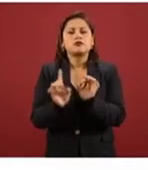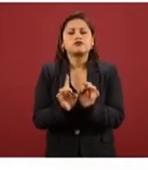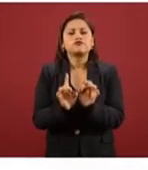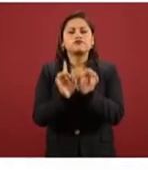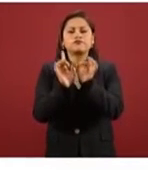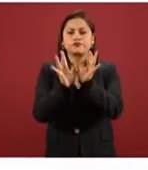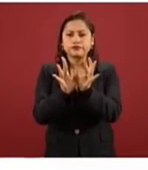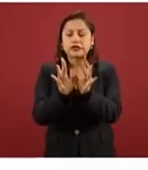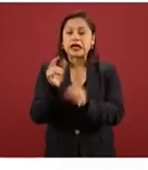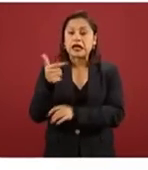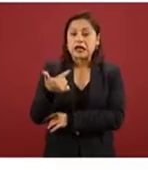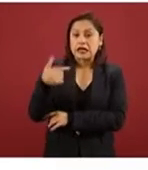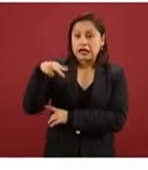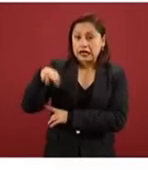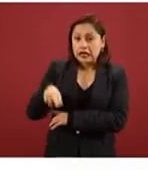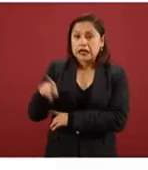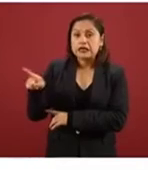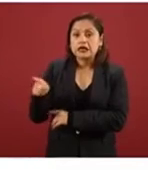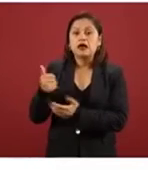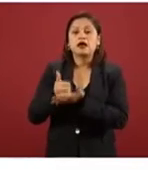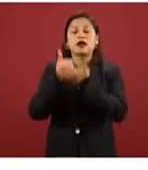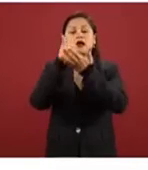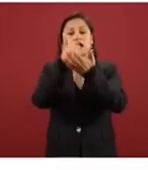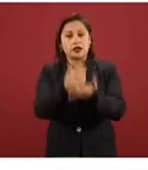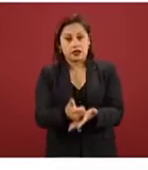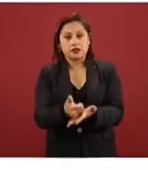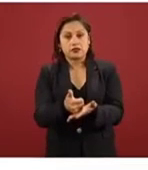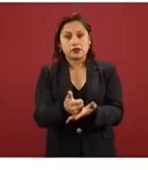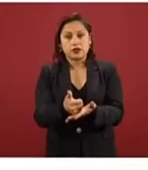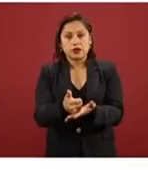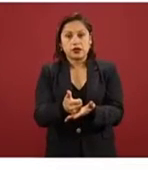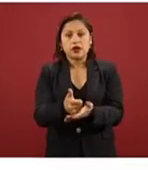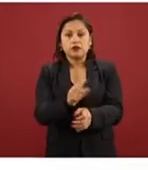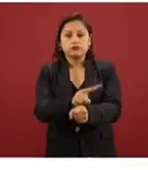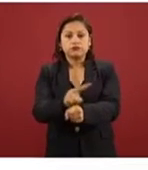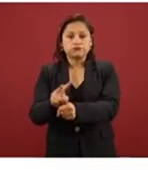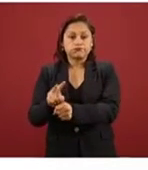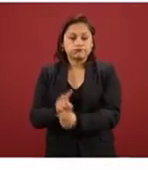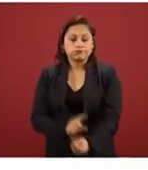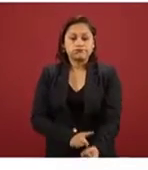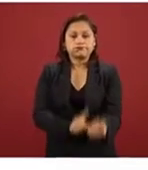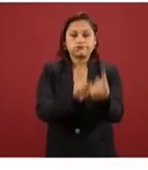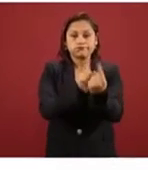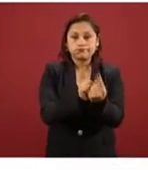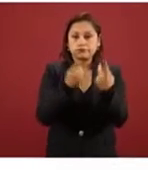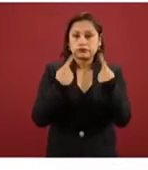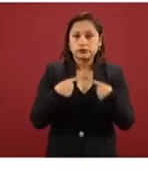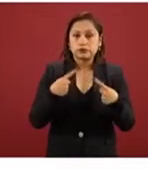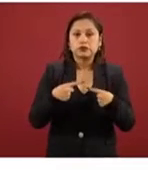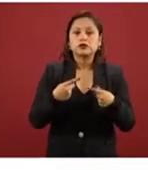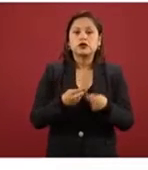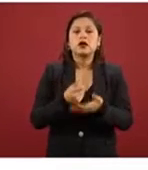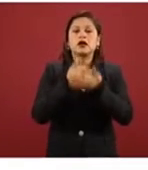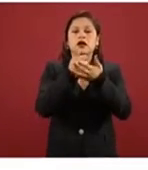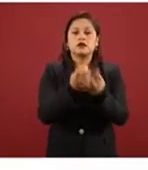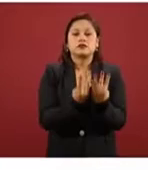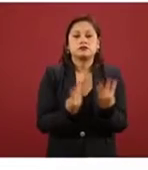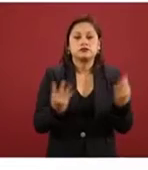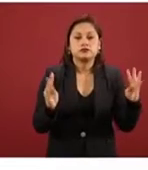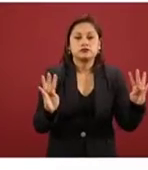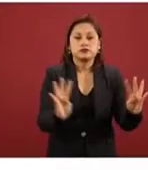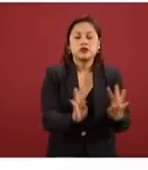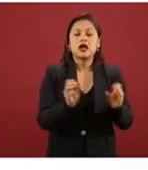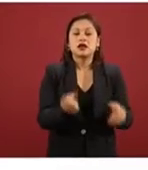la Guardia Nacional participa en proximidad a la población, ayudándonos en cercos de seguridad, ayudándonos